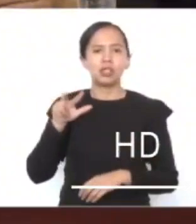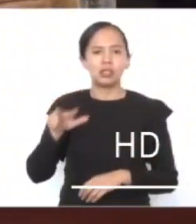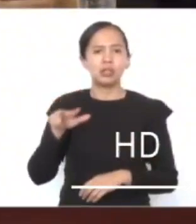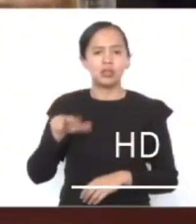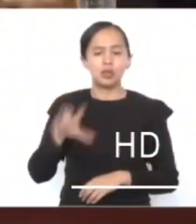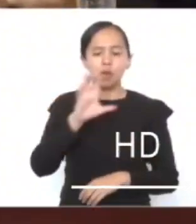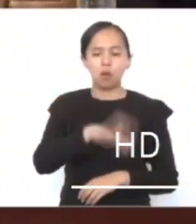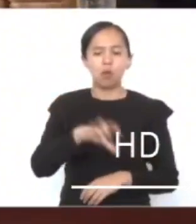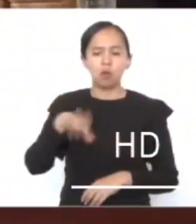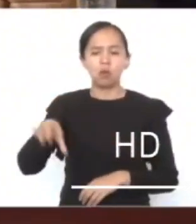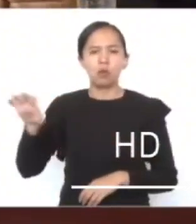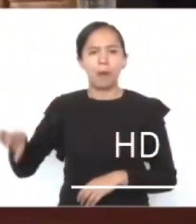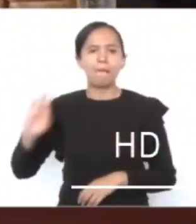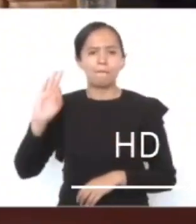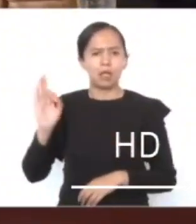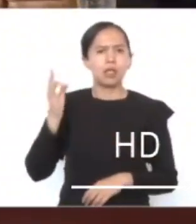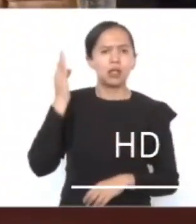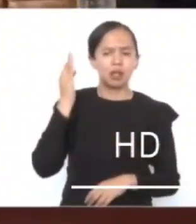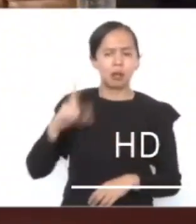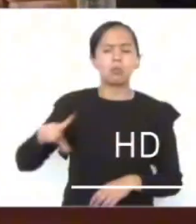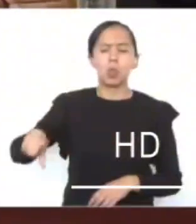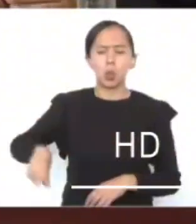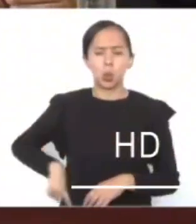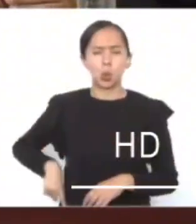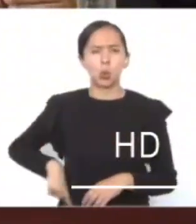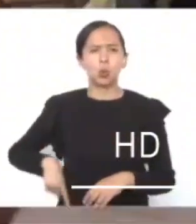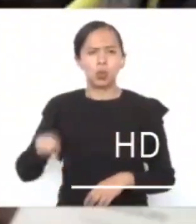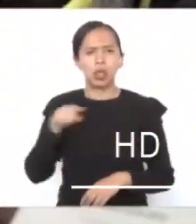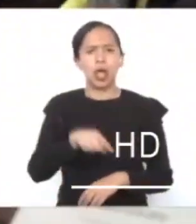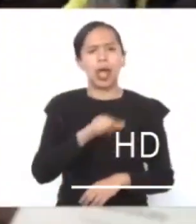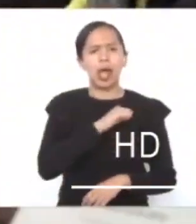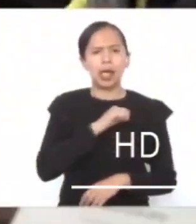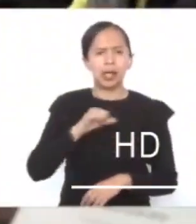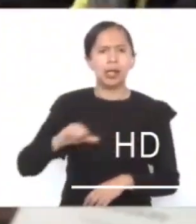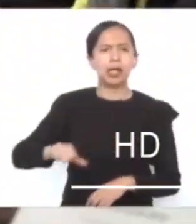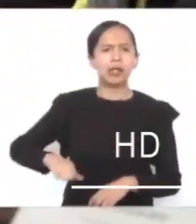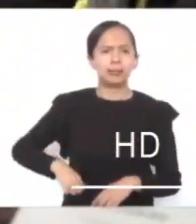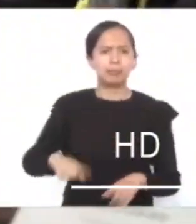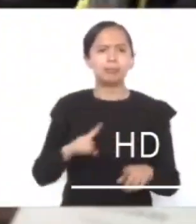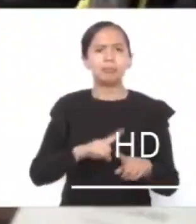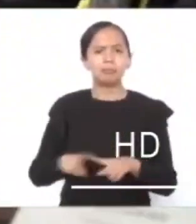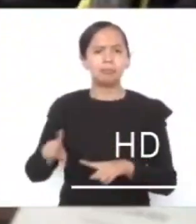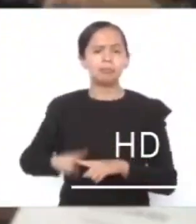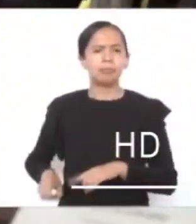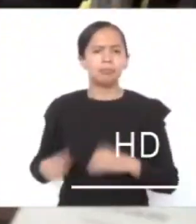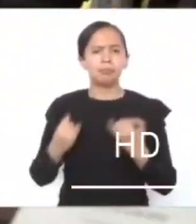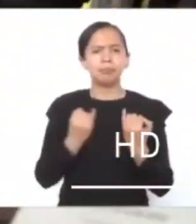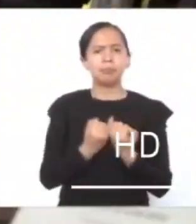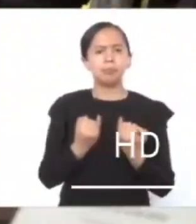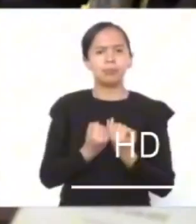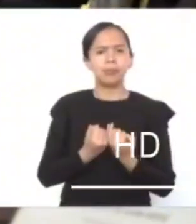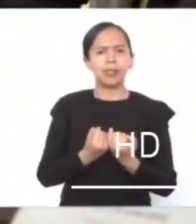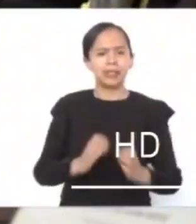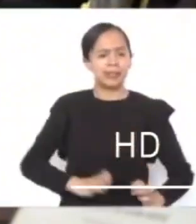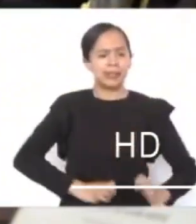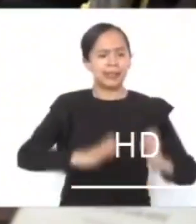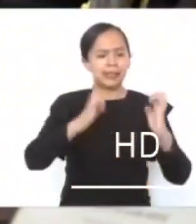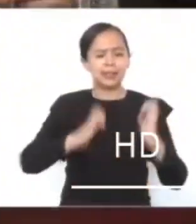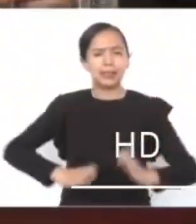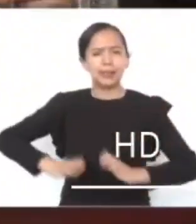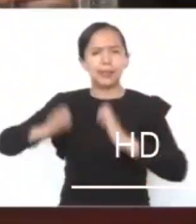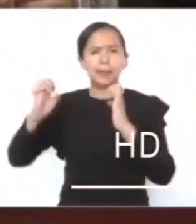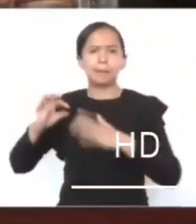federales, de dependencias del gobierno de la ciudad, de alcaldías, así como de inmuebles